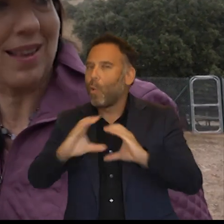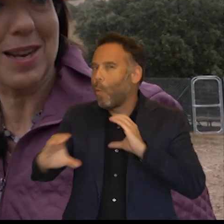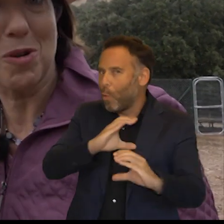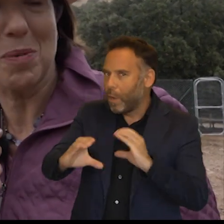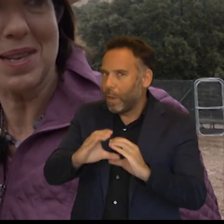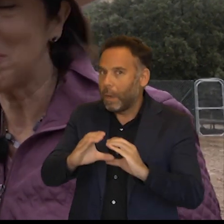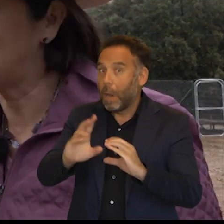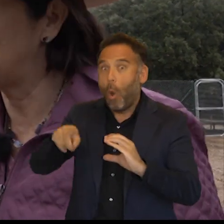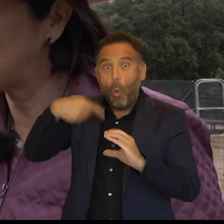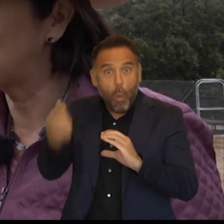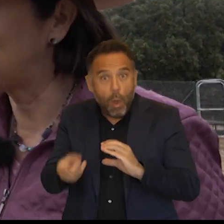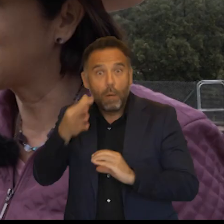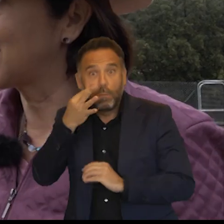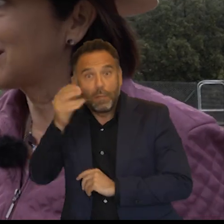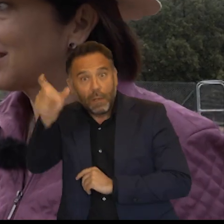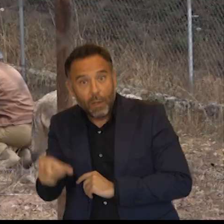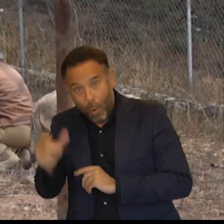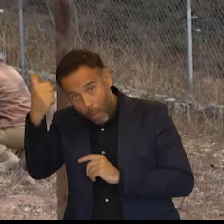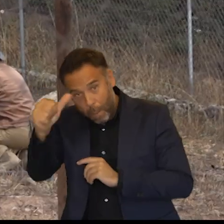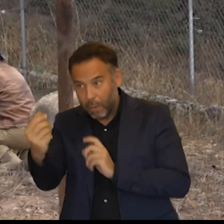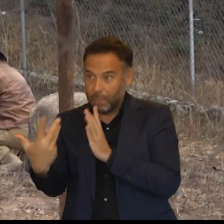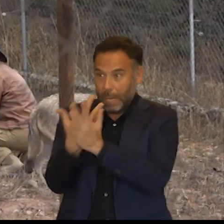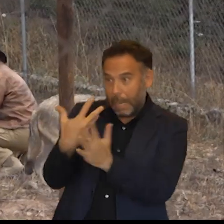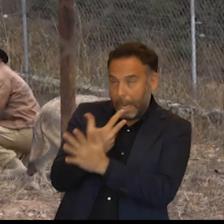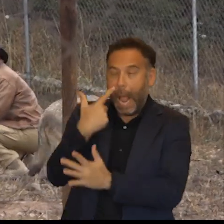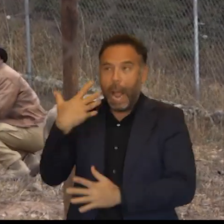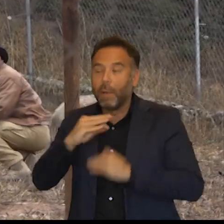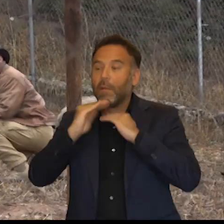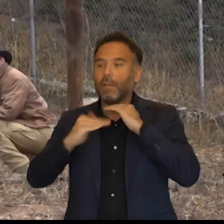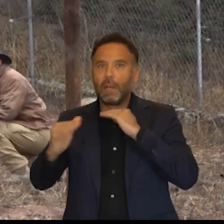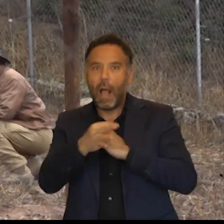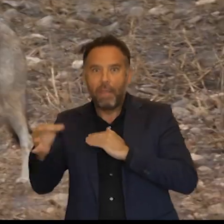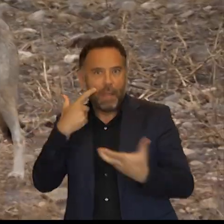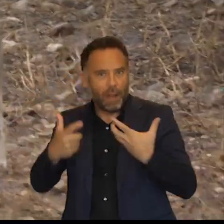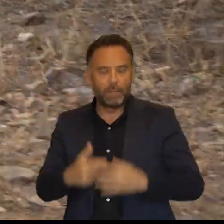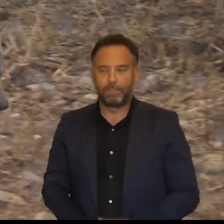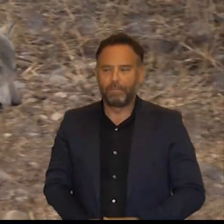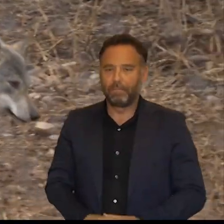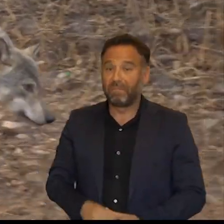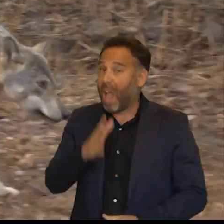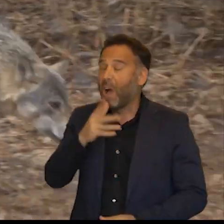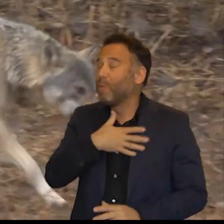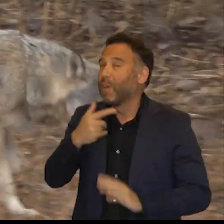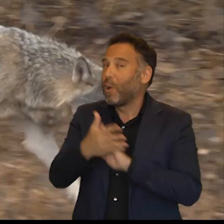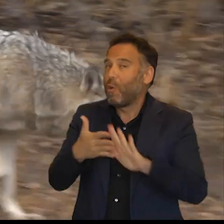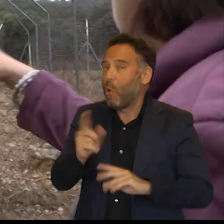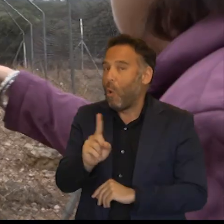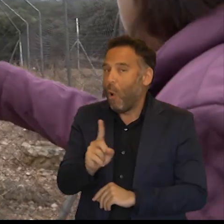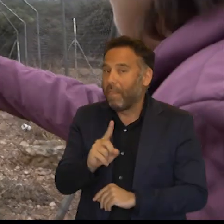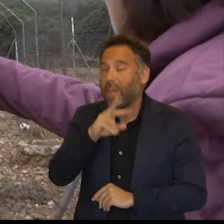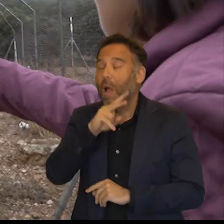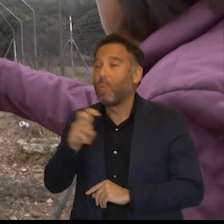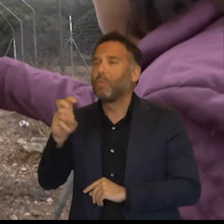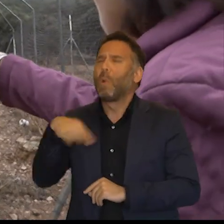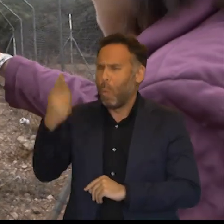a hacerlo bien, porque eso es un arte. No quieren, ahora después van a aullar. ¿Cómo es que tú puedes entrar ahí? Supongo que